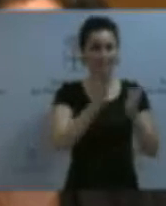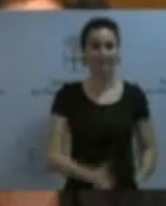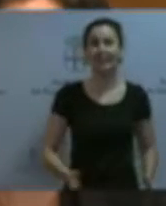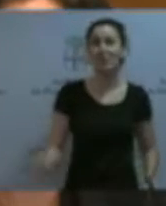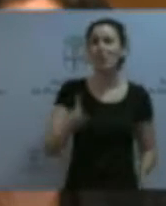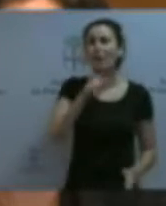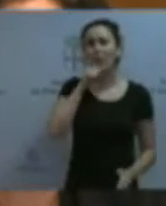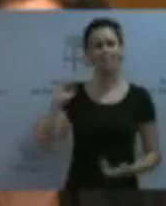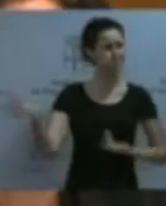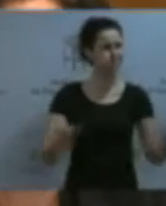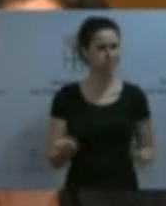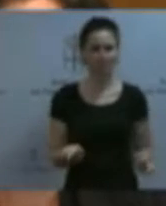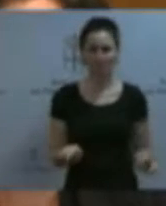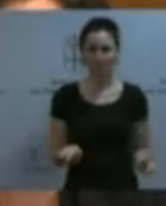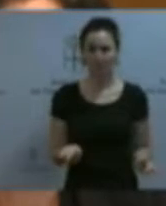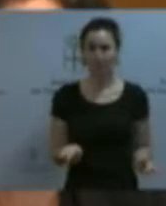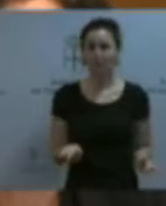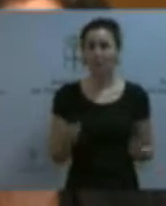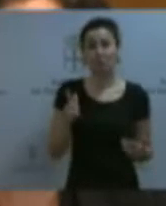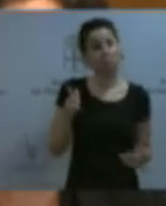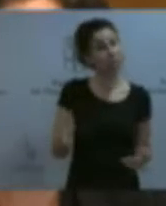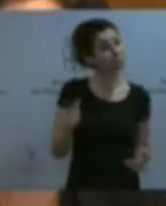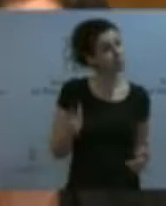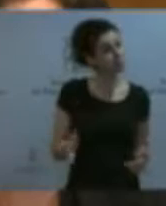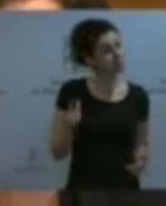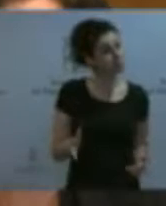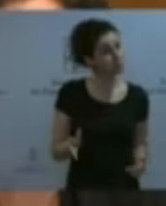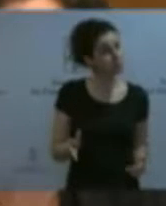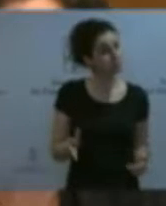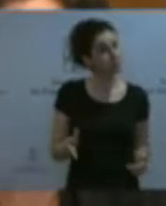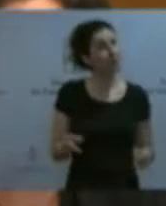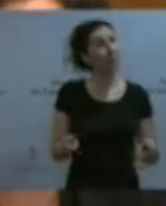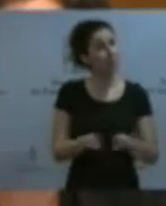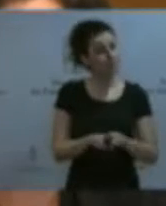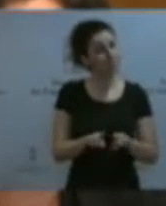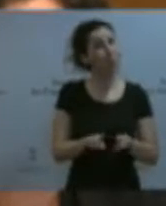los golpes. El machismo es una pirámide, un